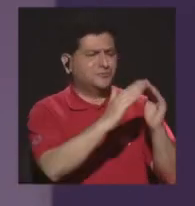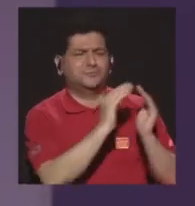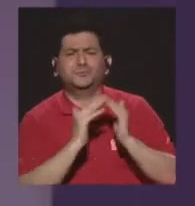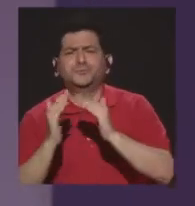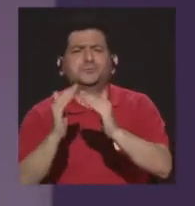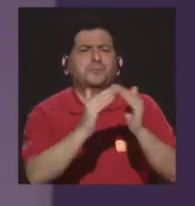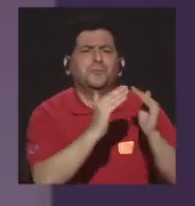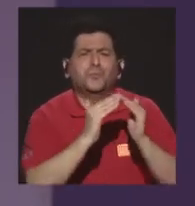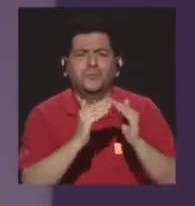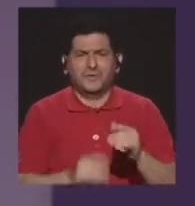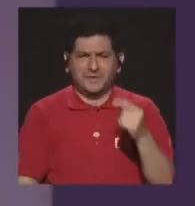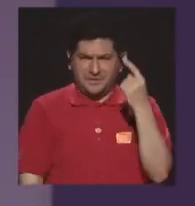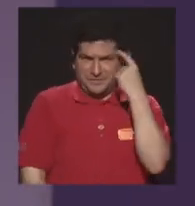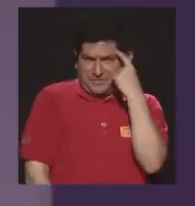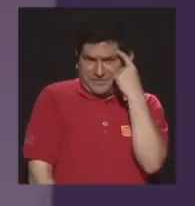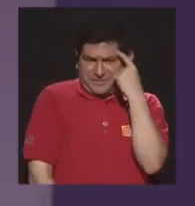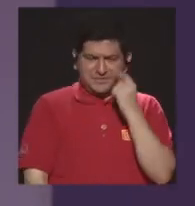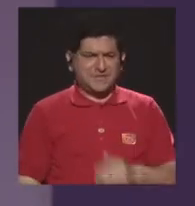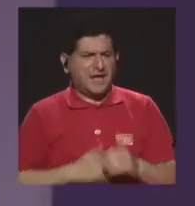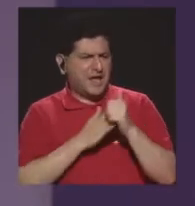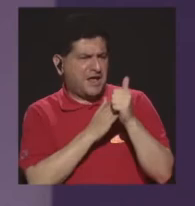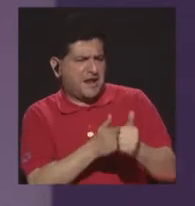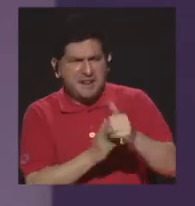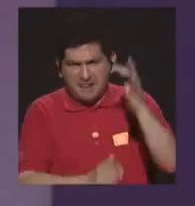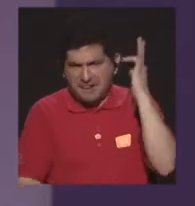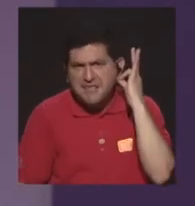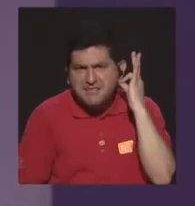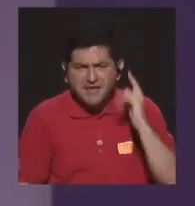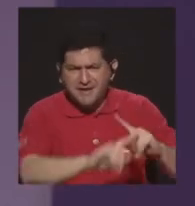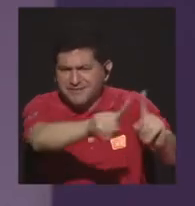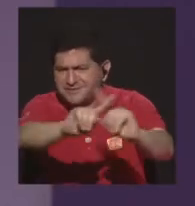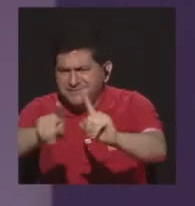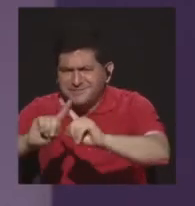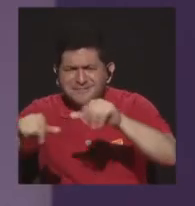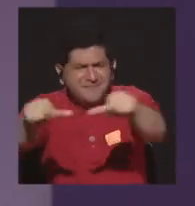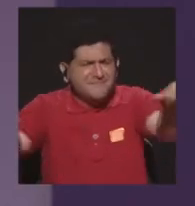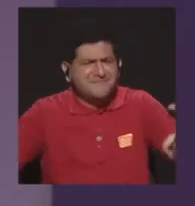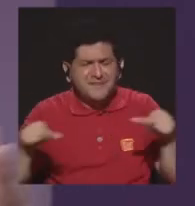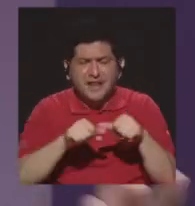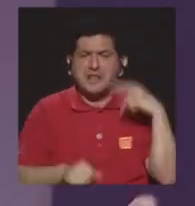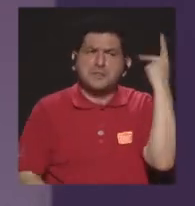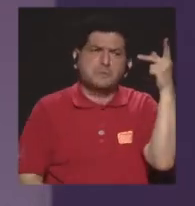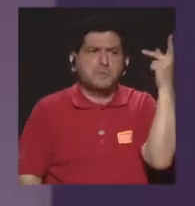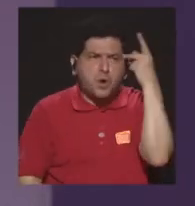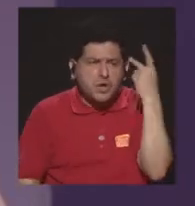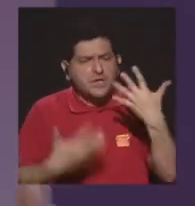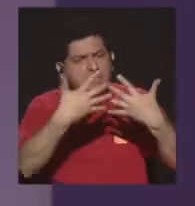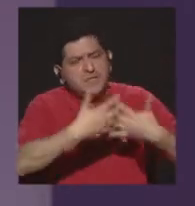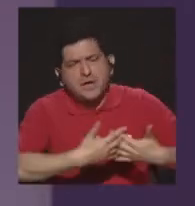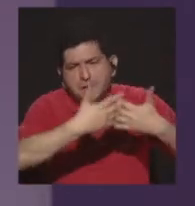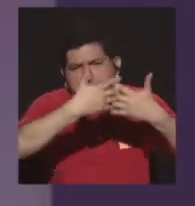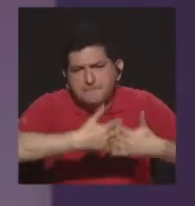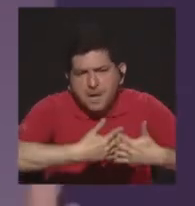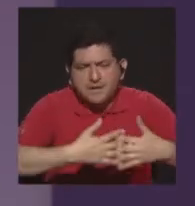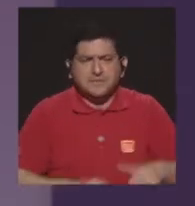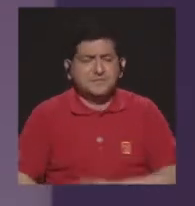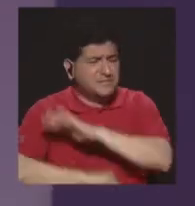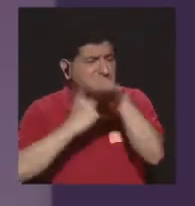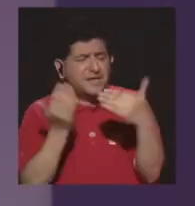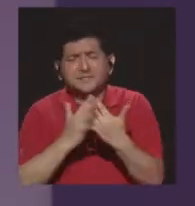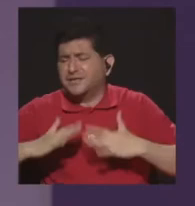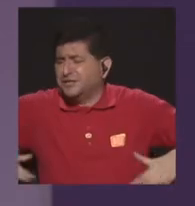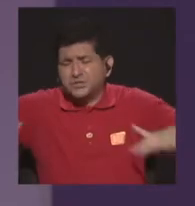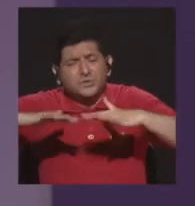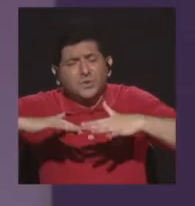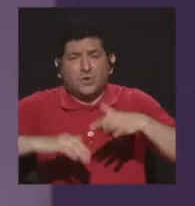comunidades de lideresas en los diferentes ámbitos, en el político, en el empresarial, en todos los